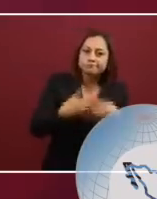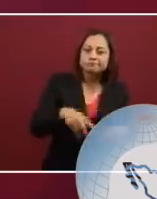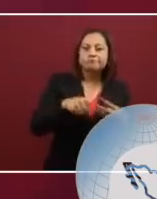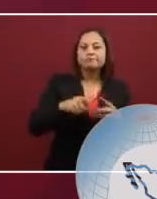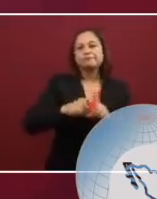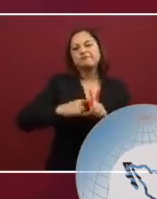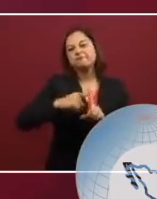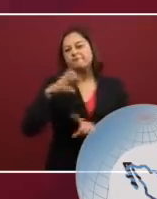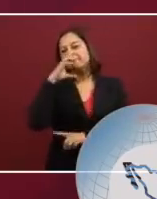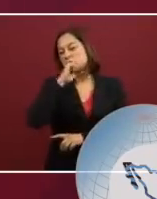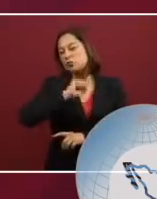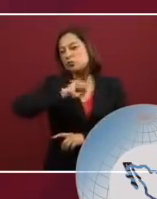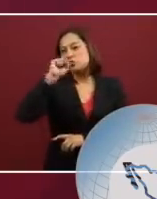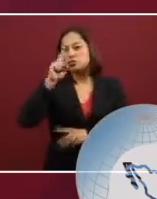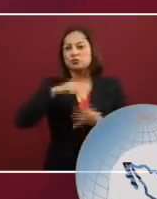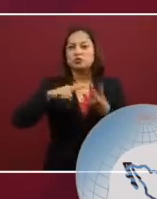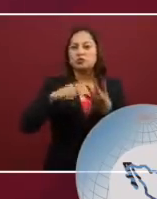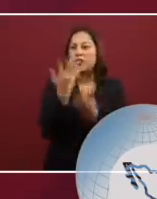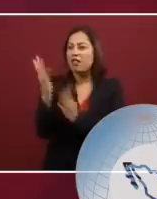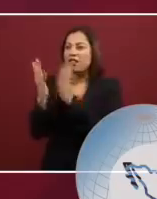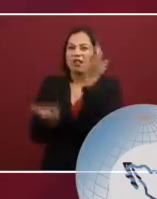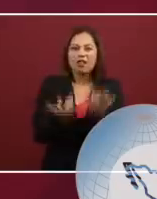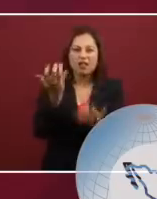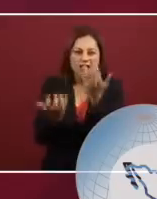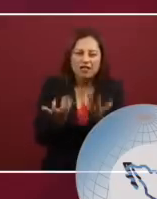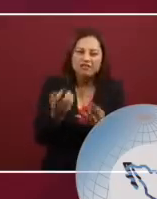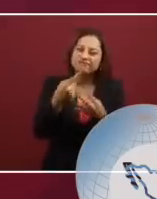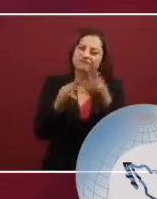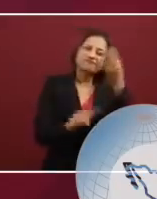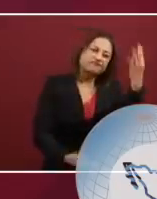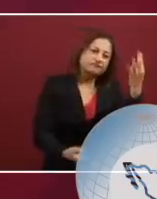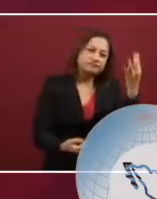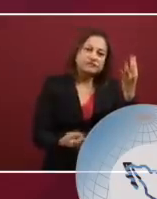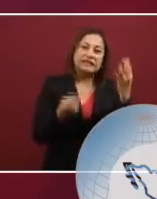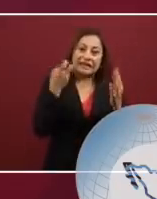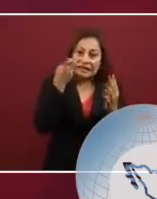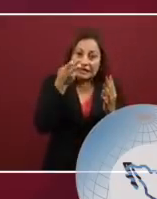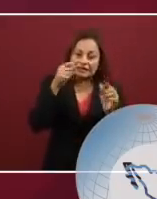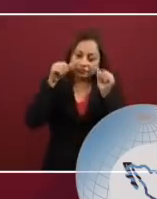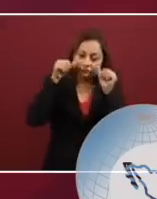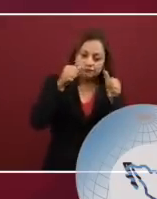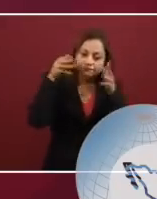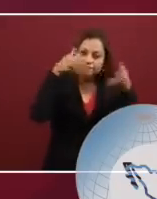los incendios agroforestales, etcétera. Entonces, ahí es donde hay que ir para reducir emisiones.